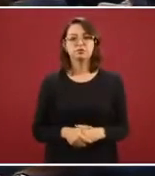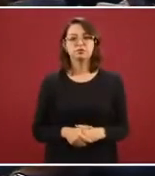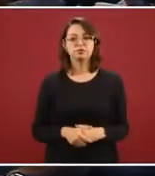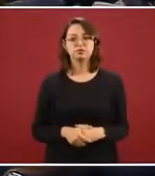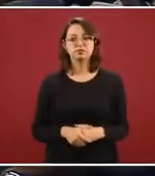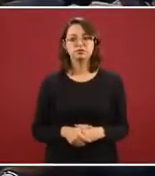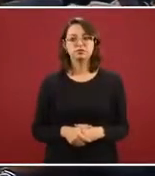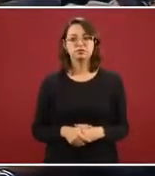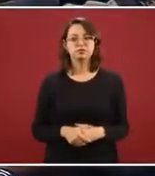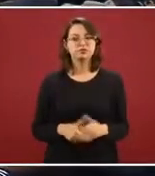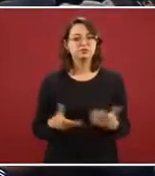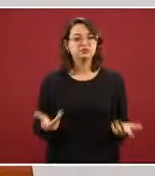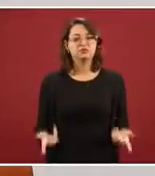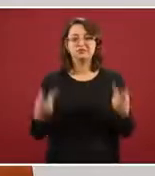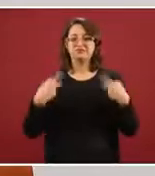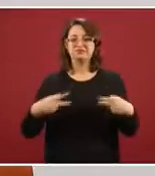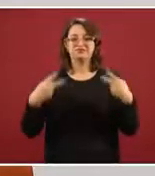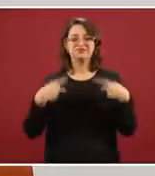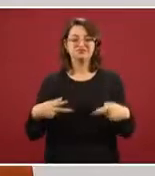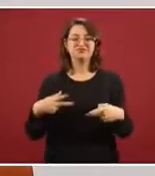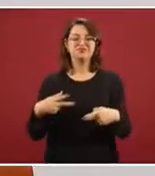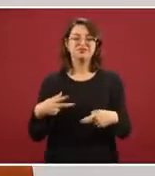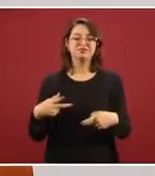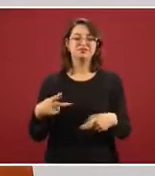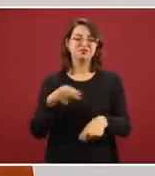no quieren ir los especialistas